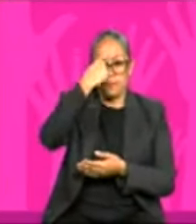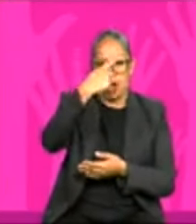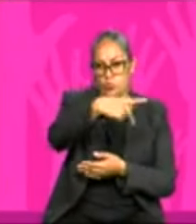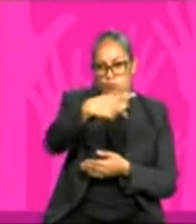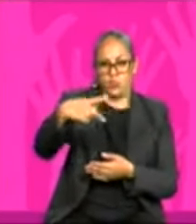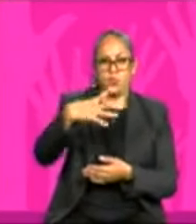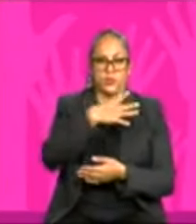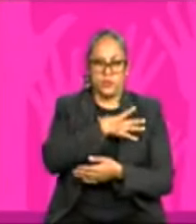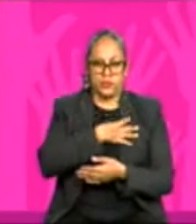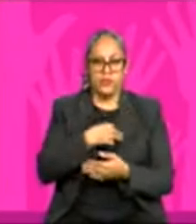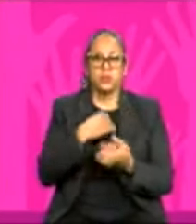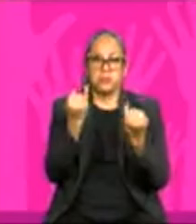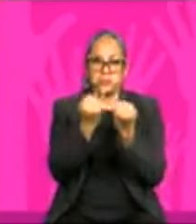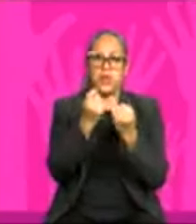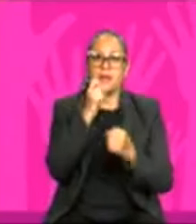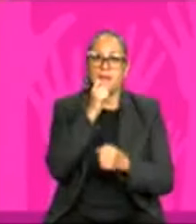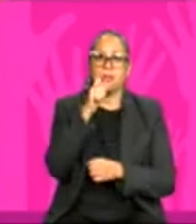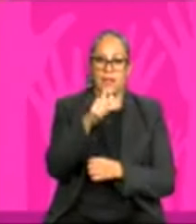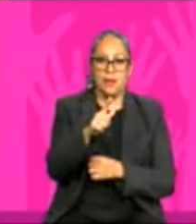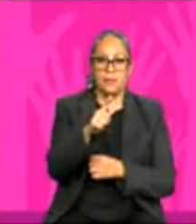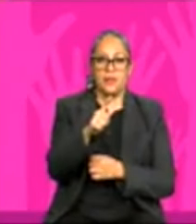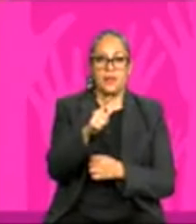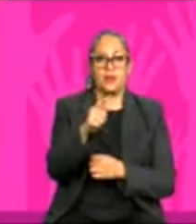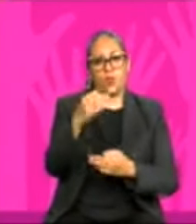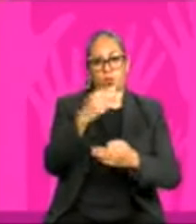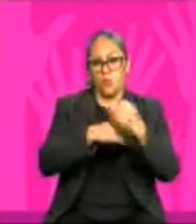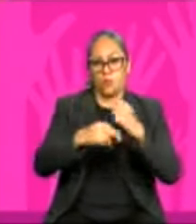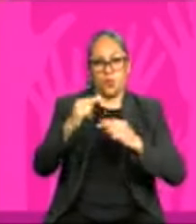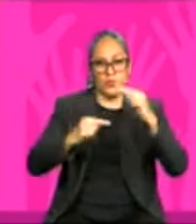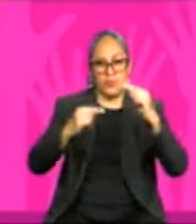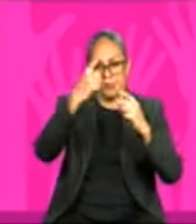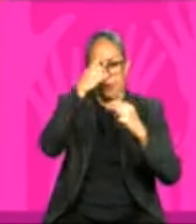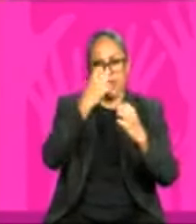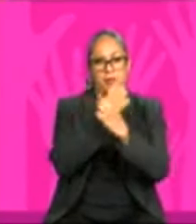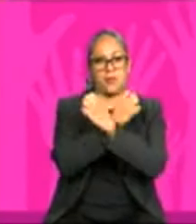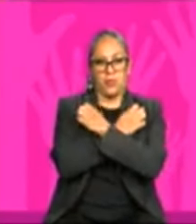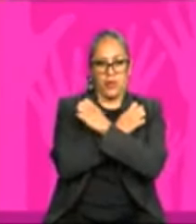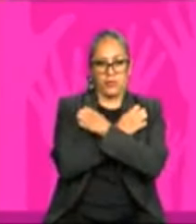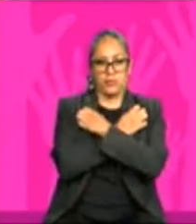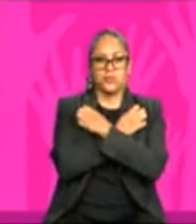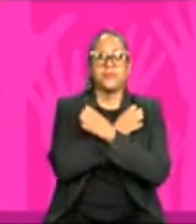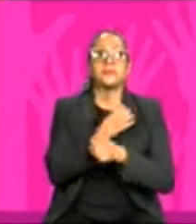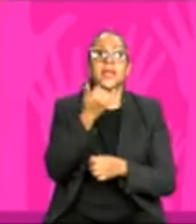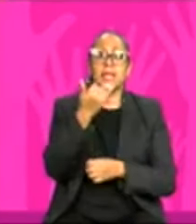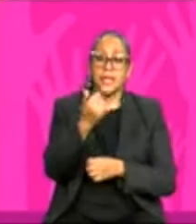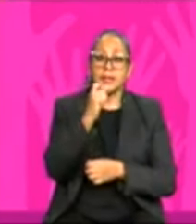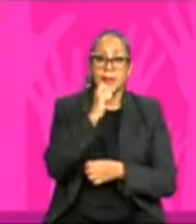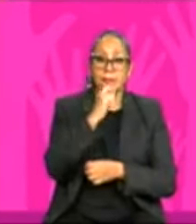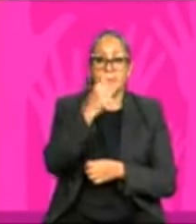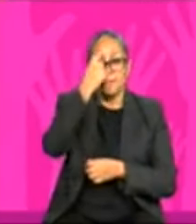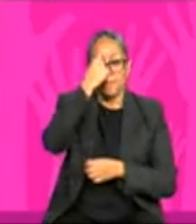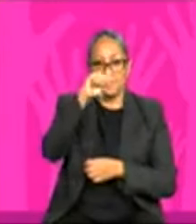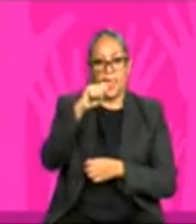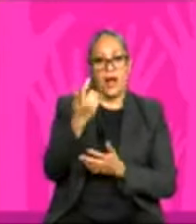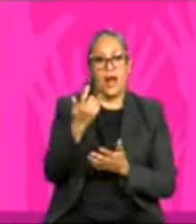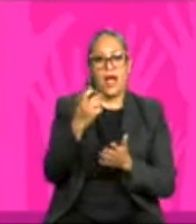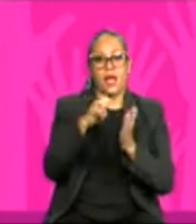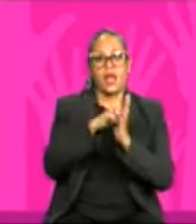y sus hijos en todos los niveles educativos. Además, para salir con buenos